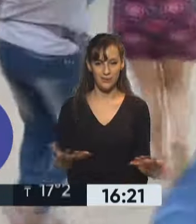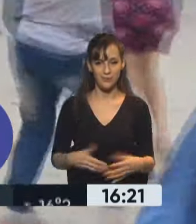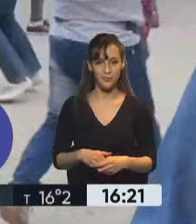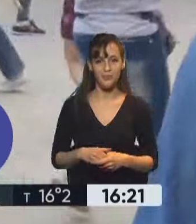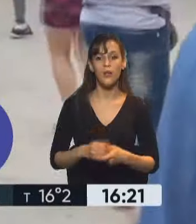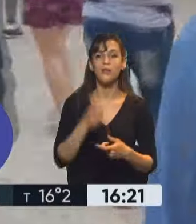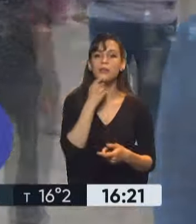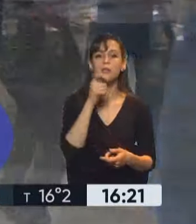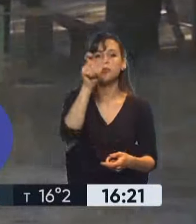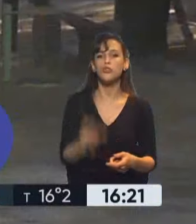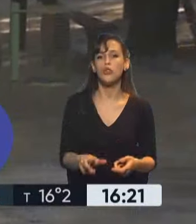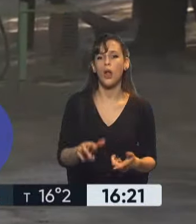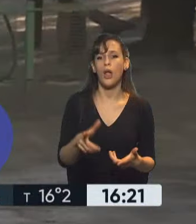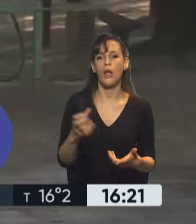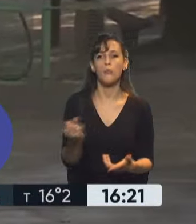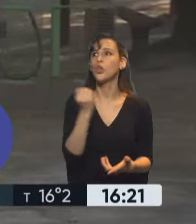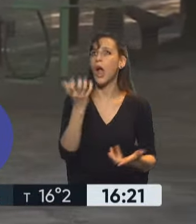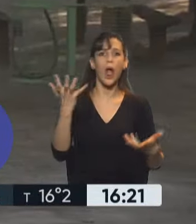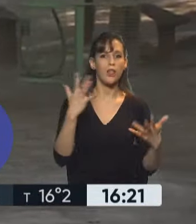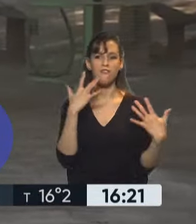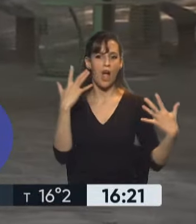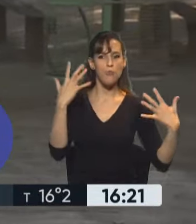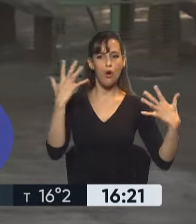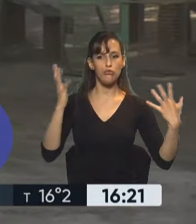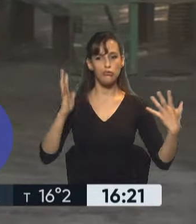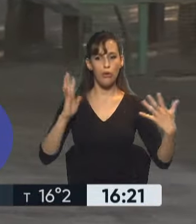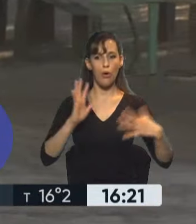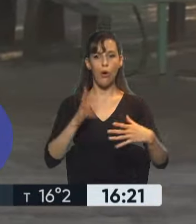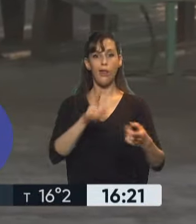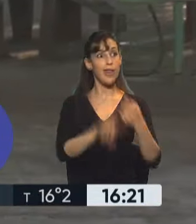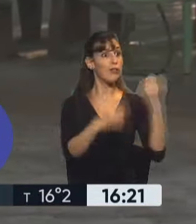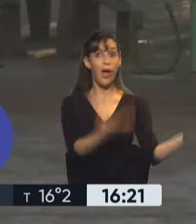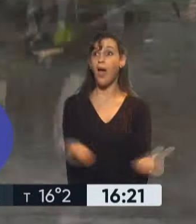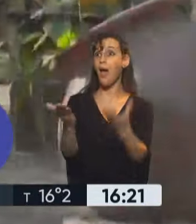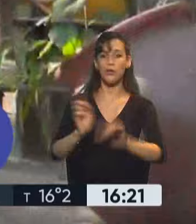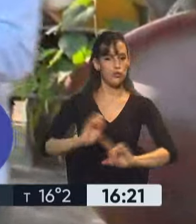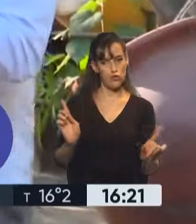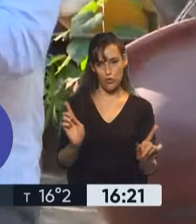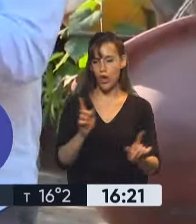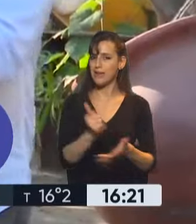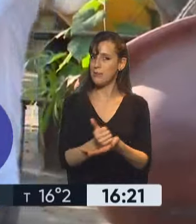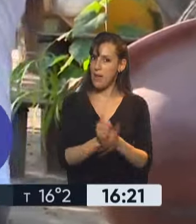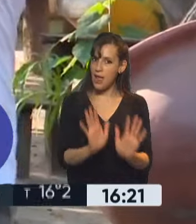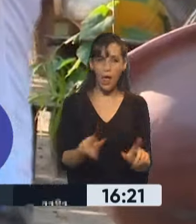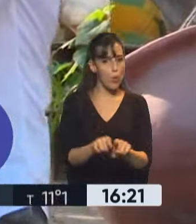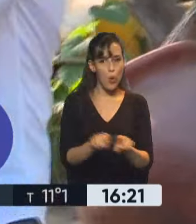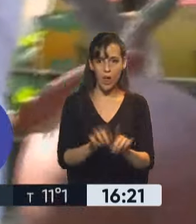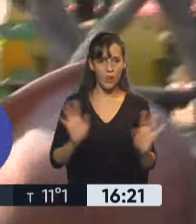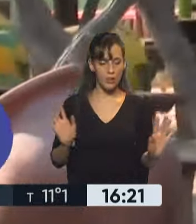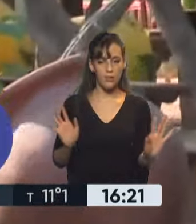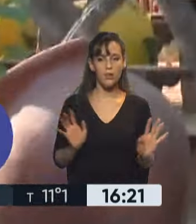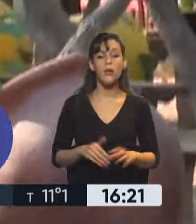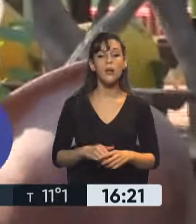cola para tocar, no es que porque llega Peteco bajamos a alguien. Pero nosotros